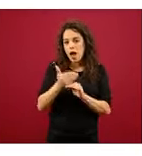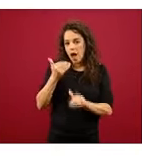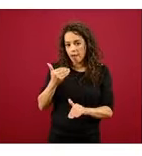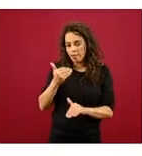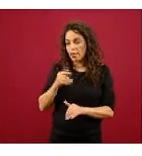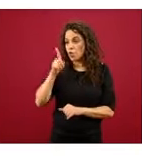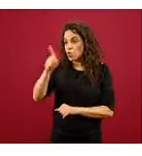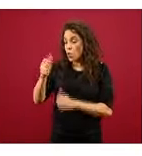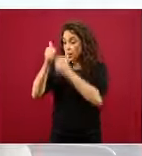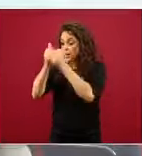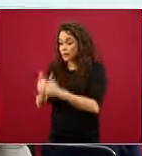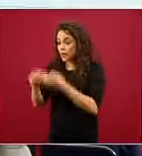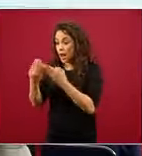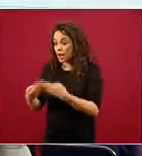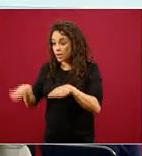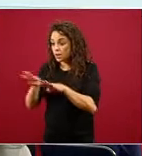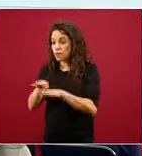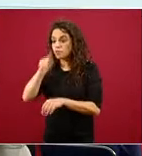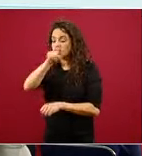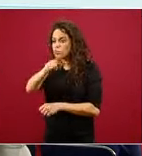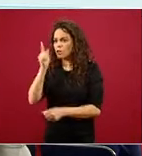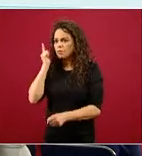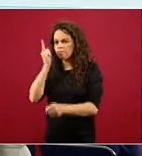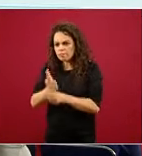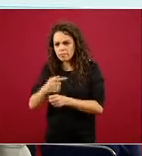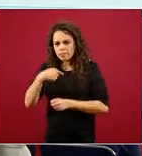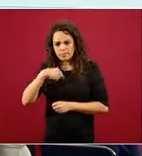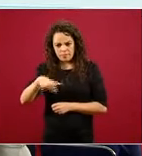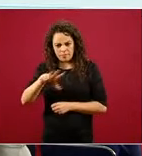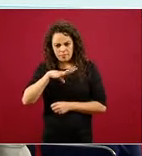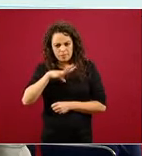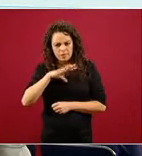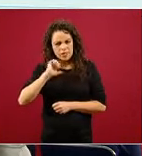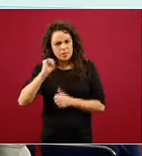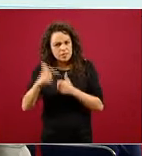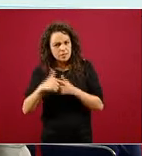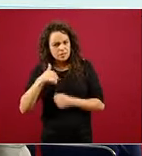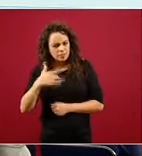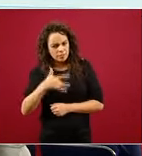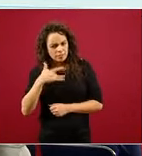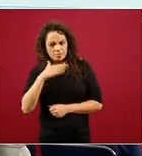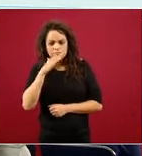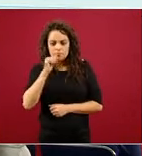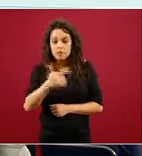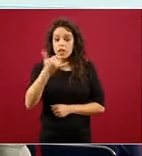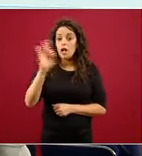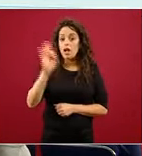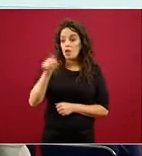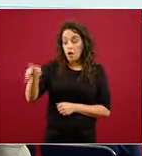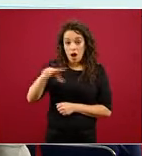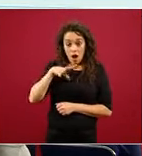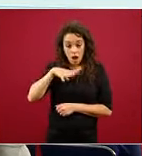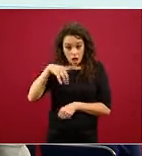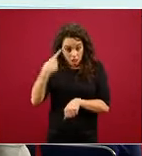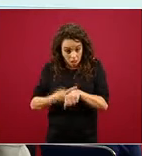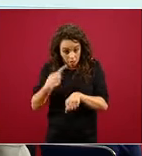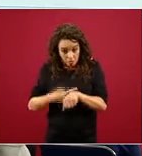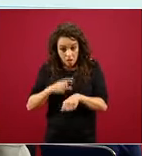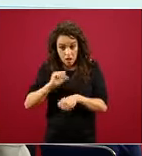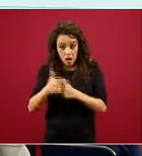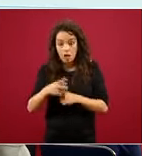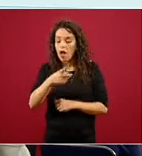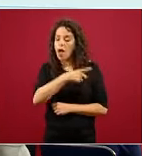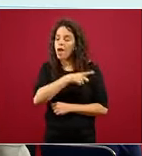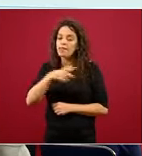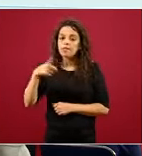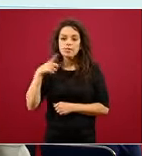que tengo alguna de estas situaciones y que pertenezco a los grupos de riesgo, debo de estar muy atento